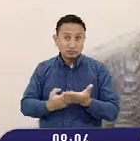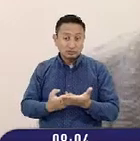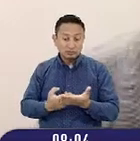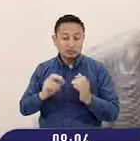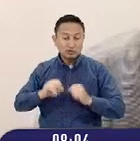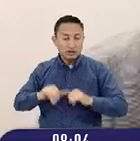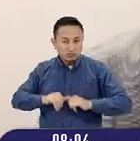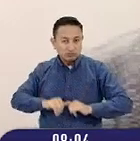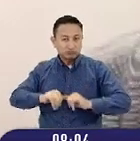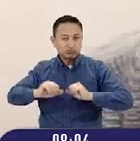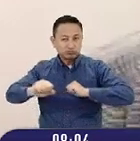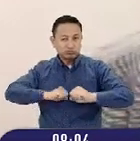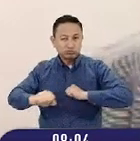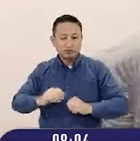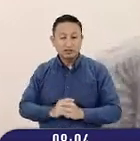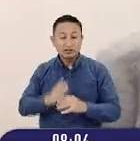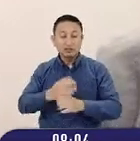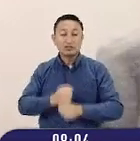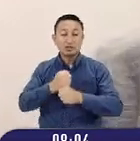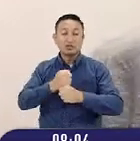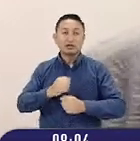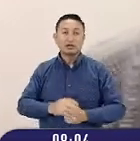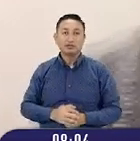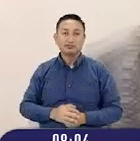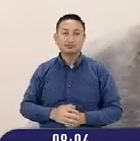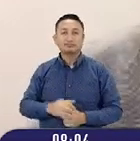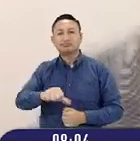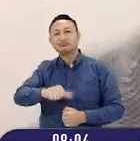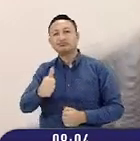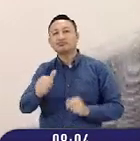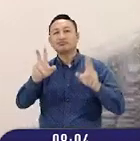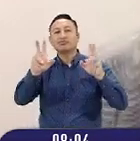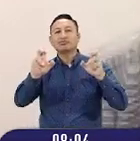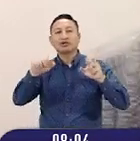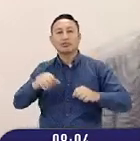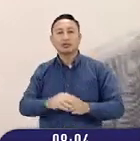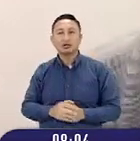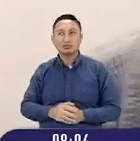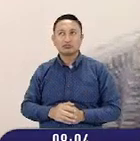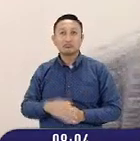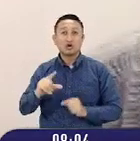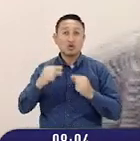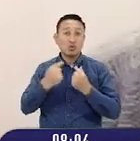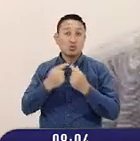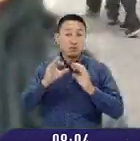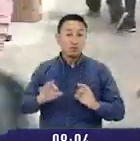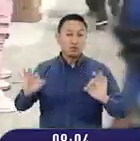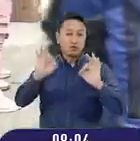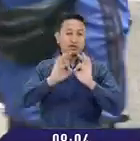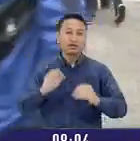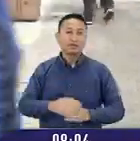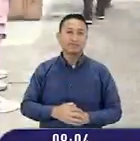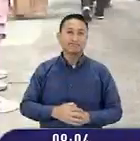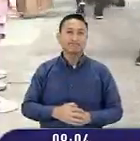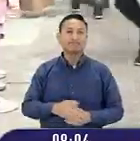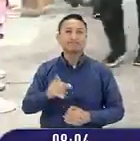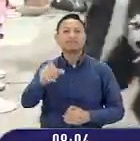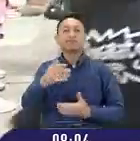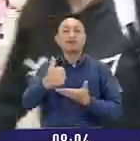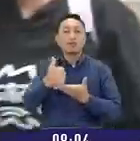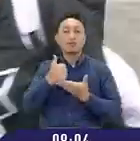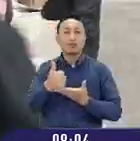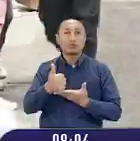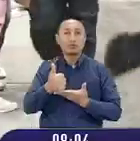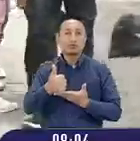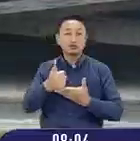seguir tratando sobre el tema de seguridad y algunos otros temas que consideramos que para el gremio son muy importantes los beneficiarios totales que